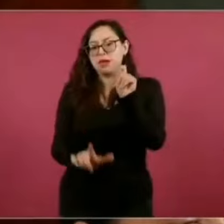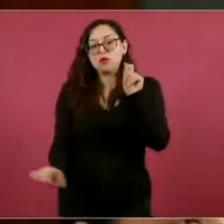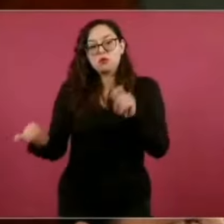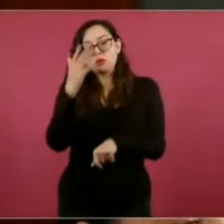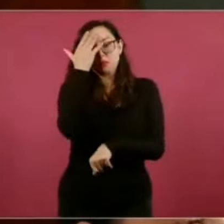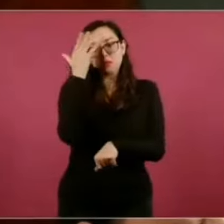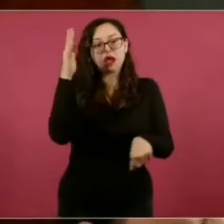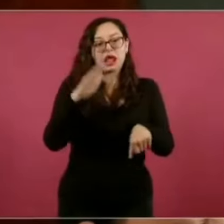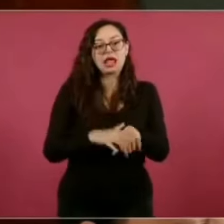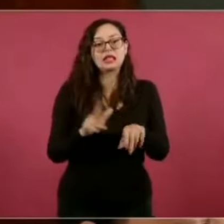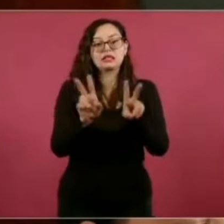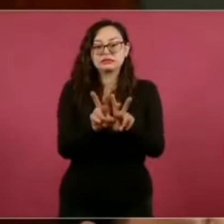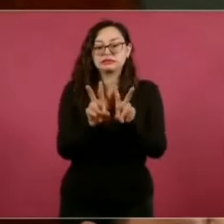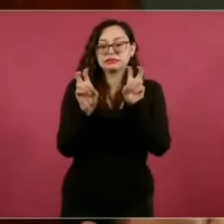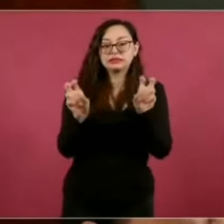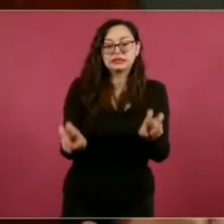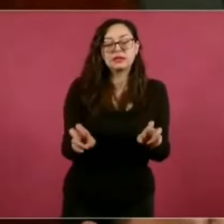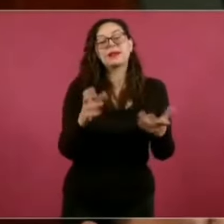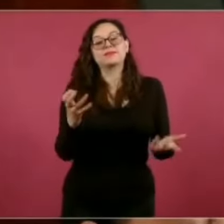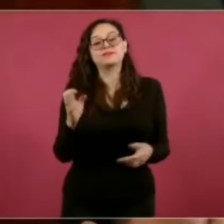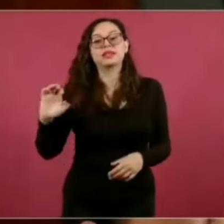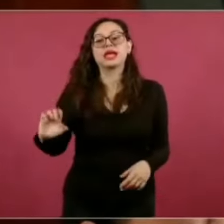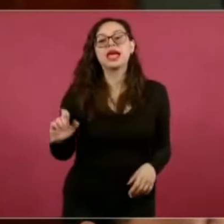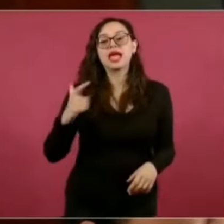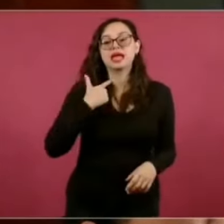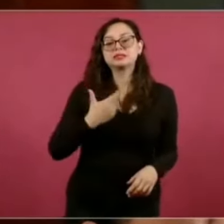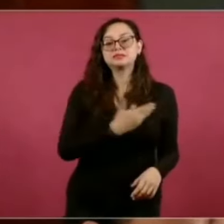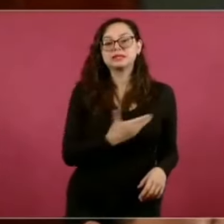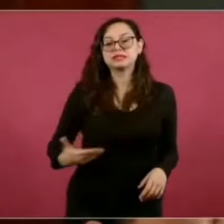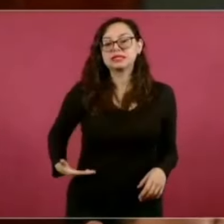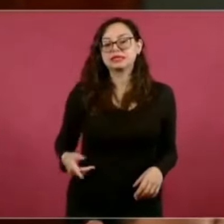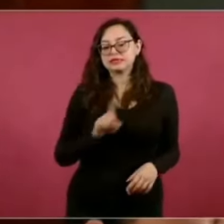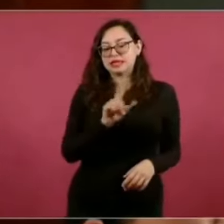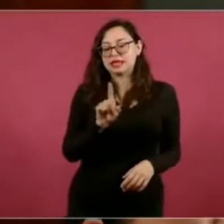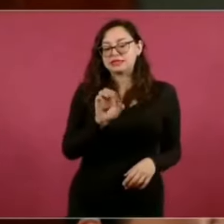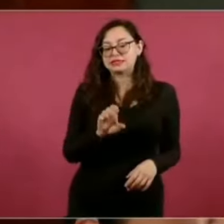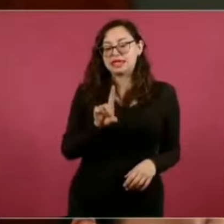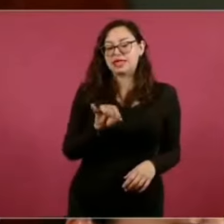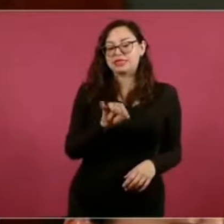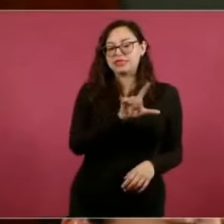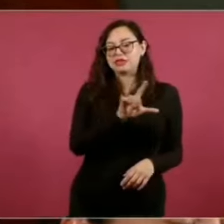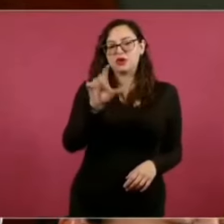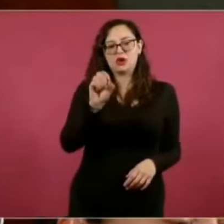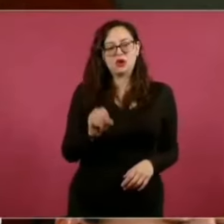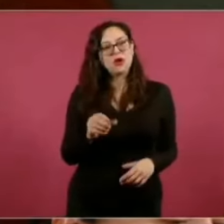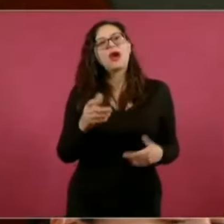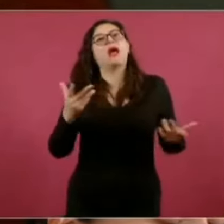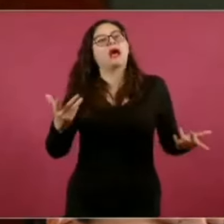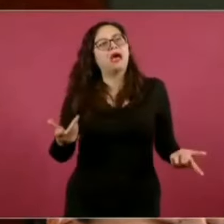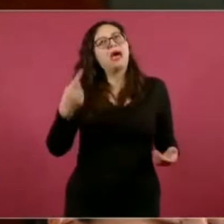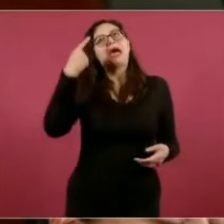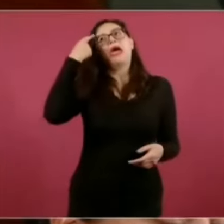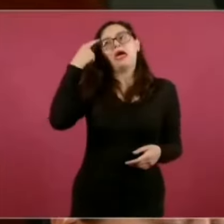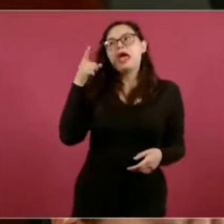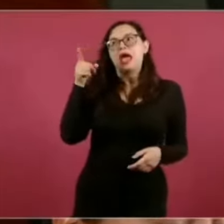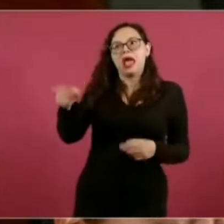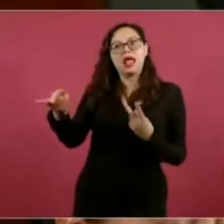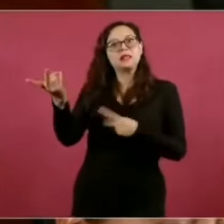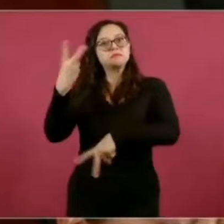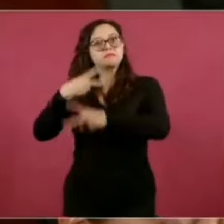tiene que ver con el expresidente Ernesto Zedillo. En días pasados, y a propósito de que él mismo alzó la mano, ¿no?,